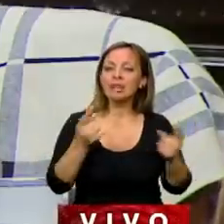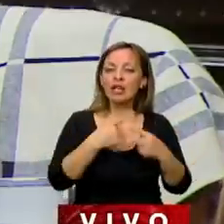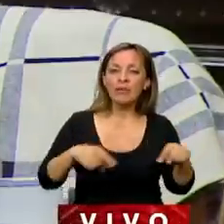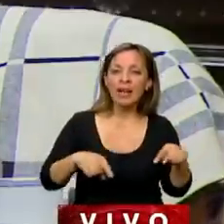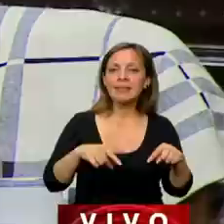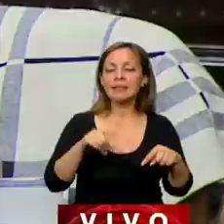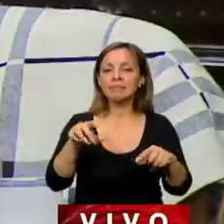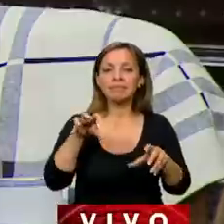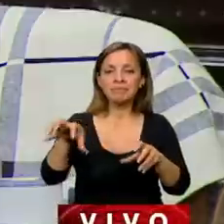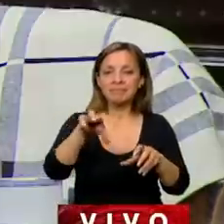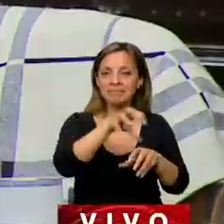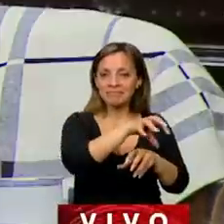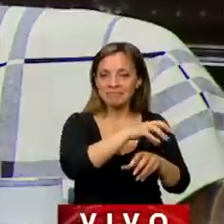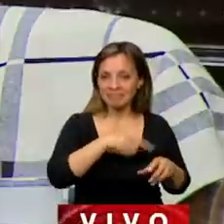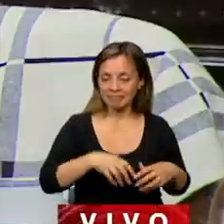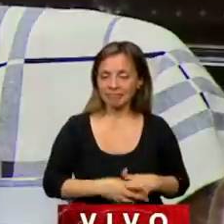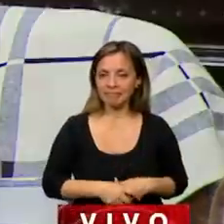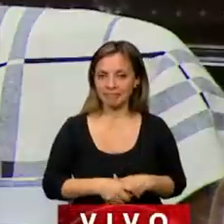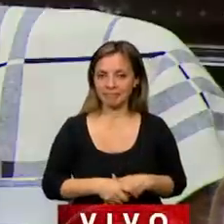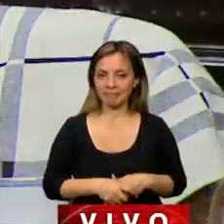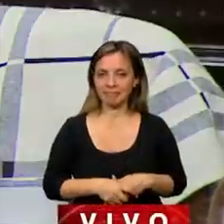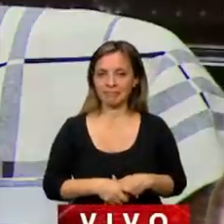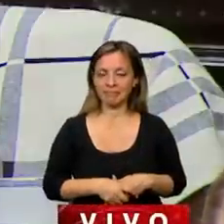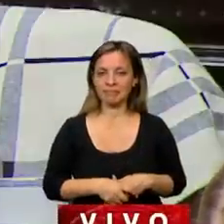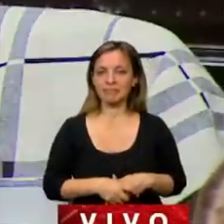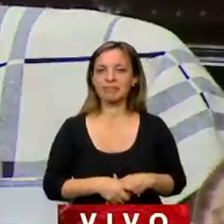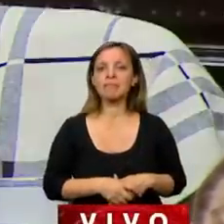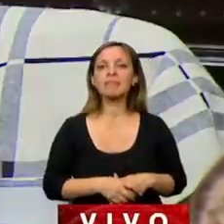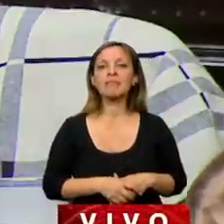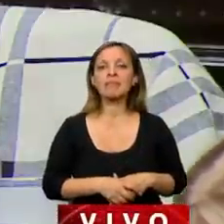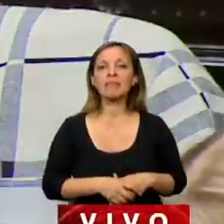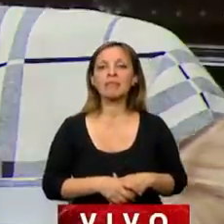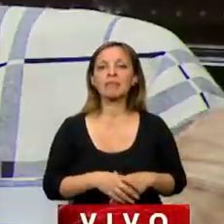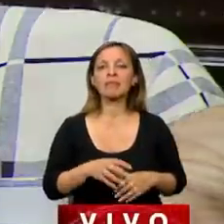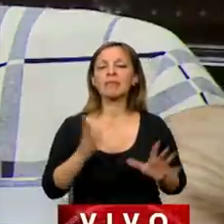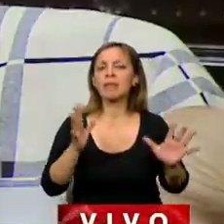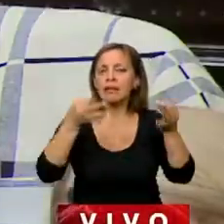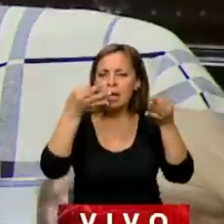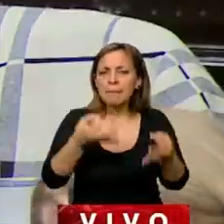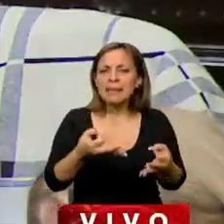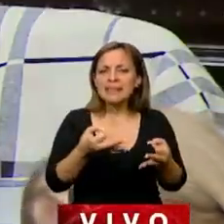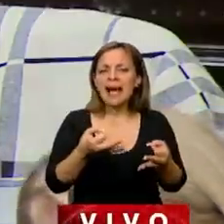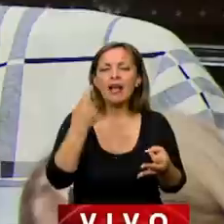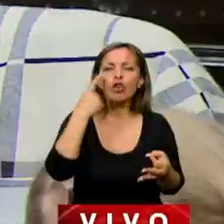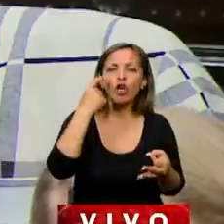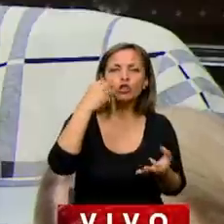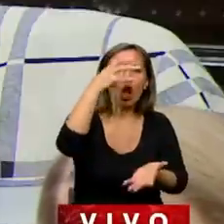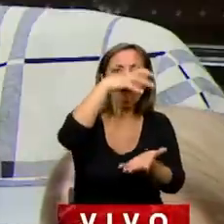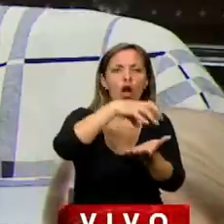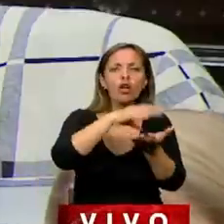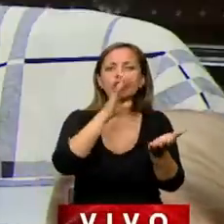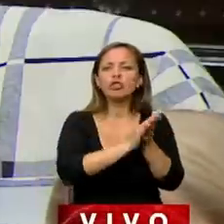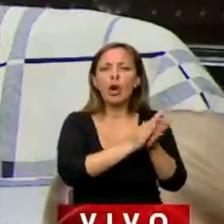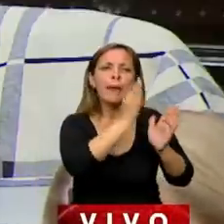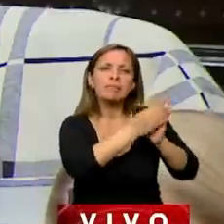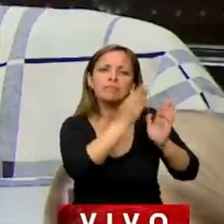distintas delegaciones para su resguardo. No existe un módulo específico de control, inventario y stock